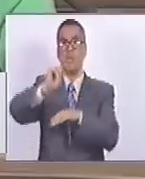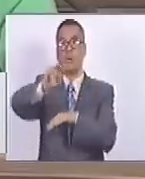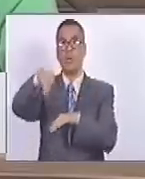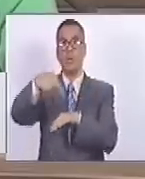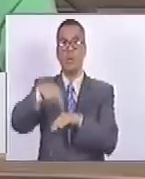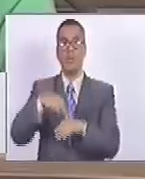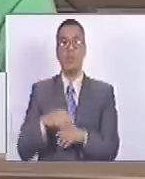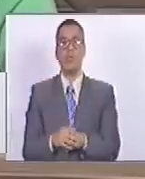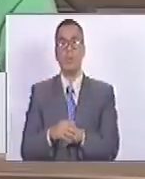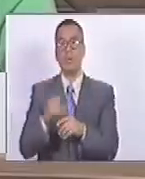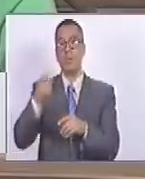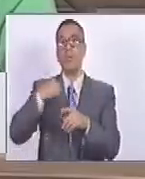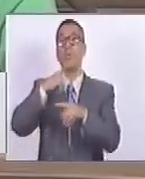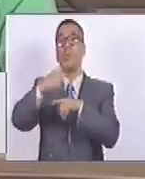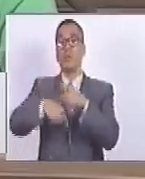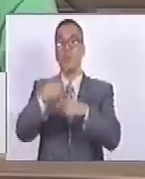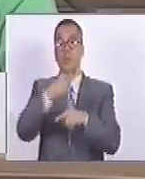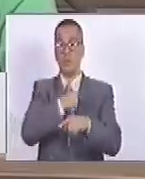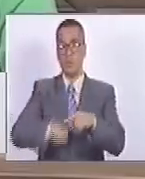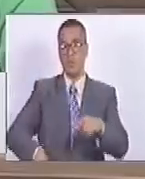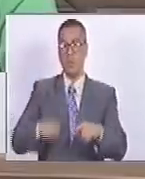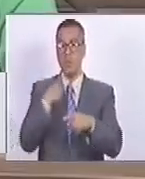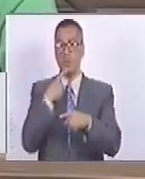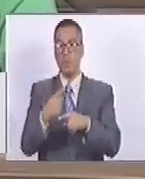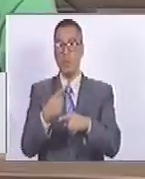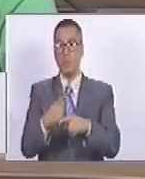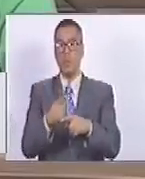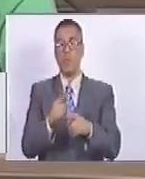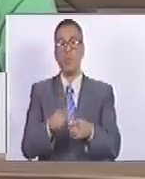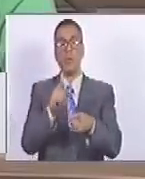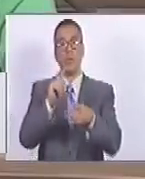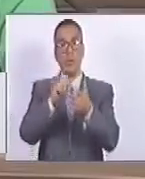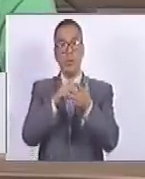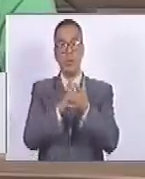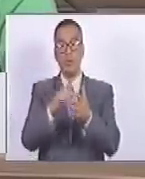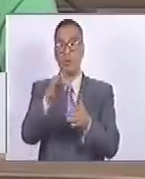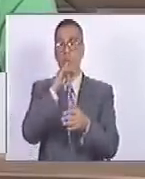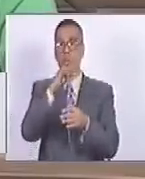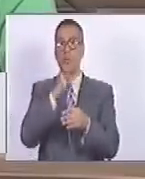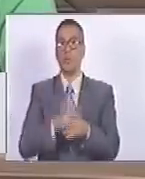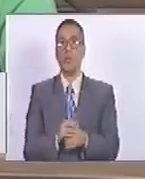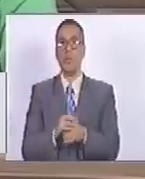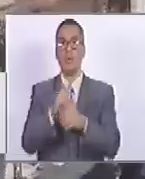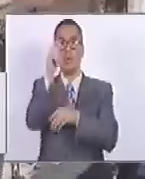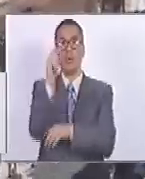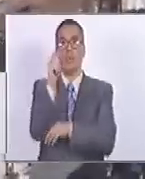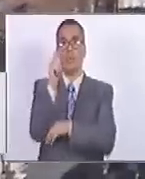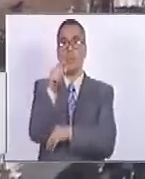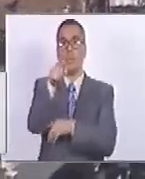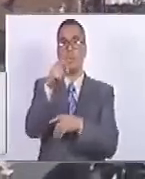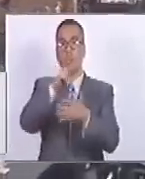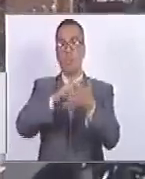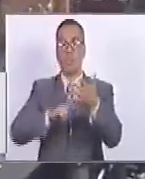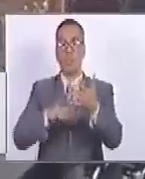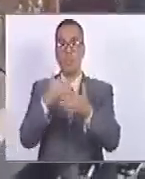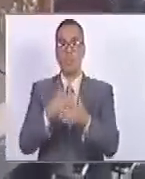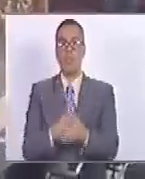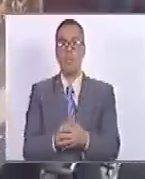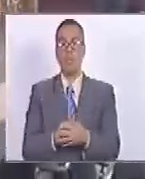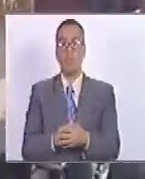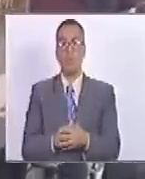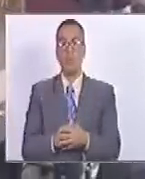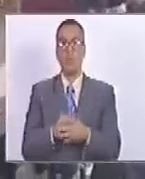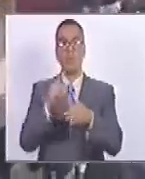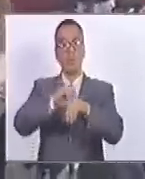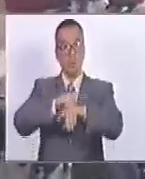Nacional. Seguidamente, el presidente otorgó el derecho de palabra para puntos de información a los diputados indicados en lista anexa.